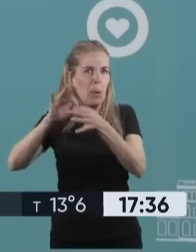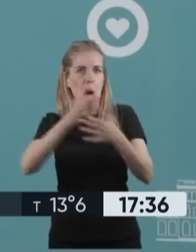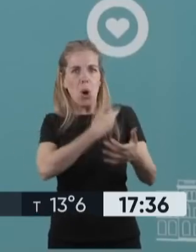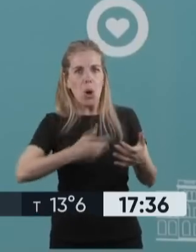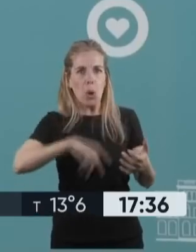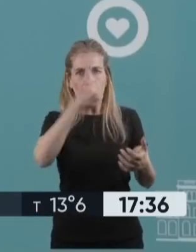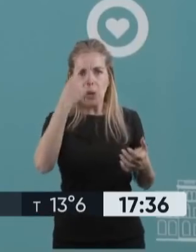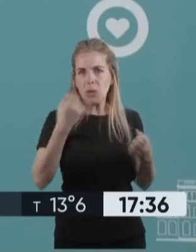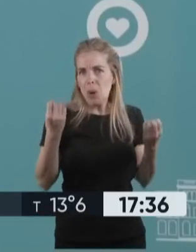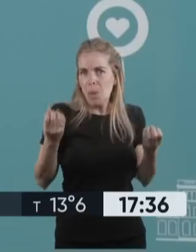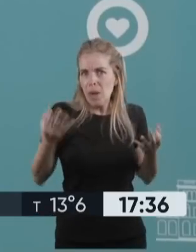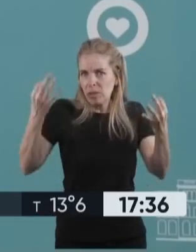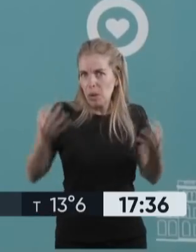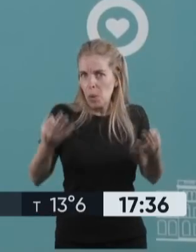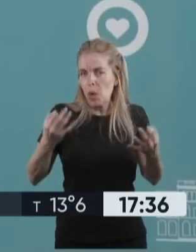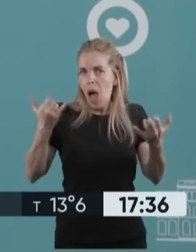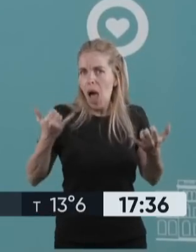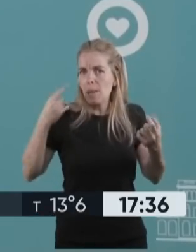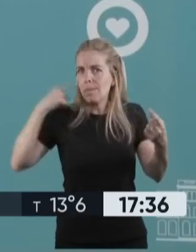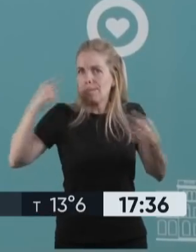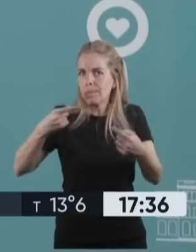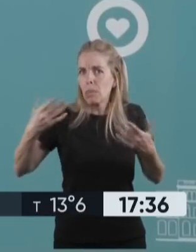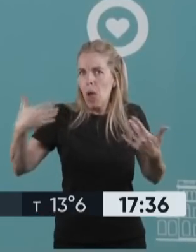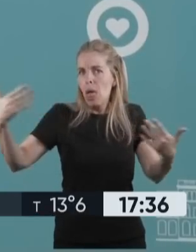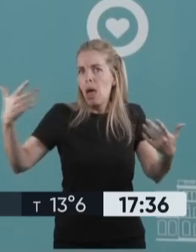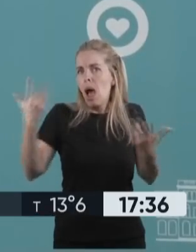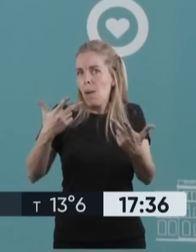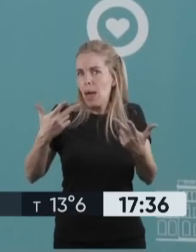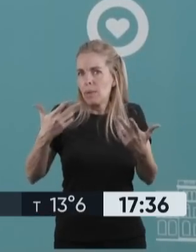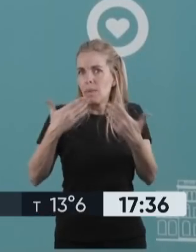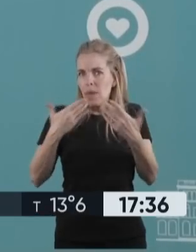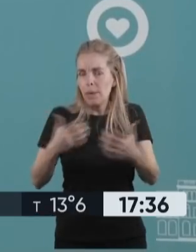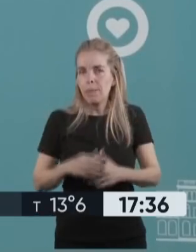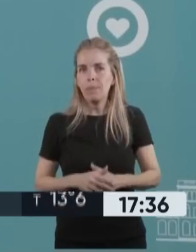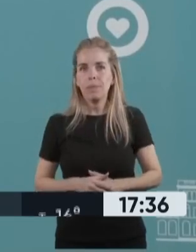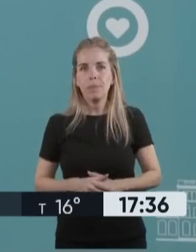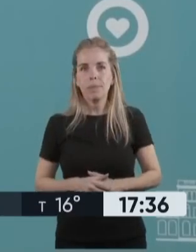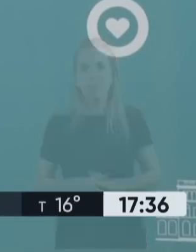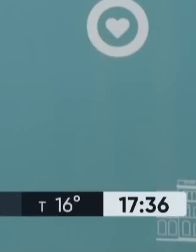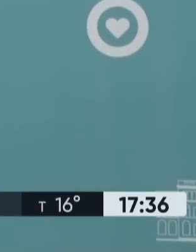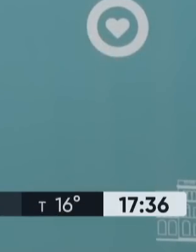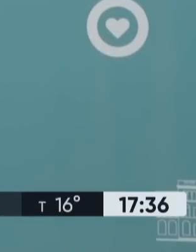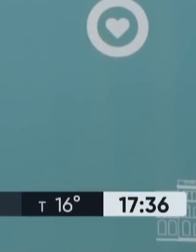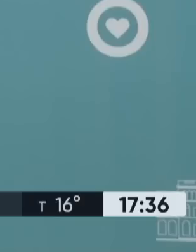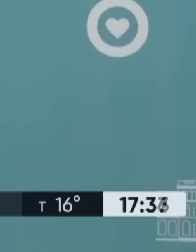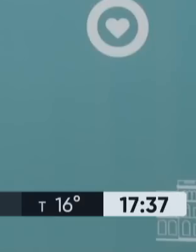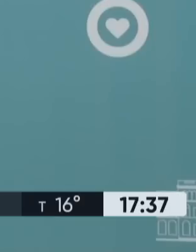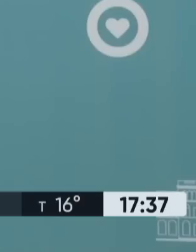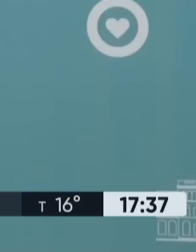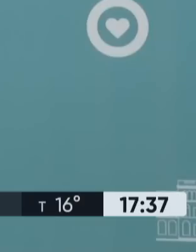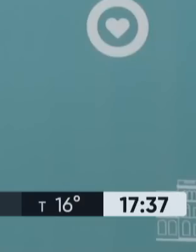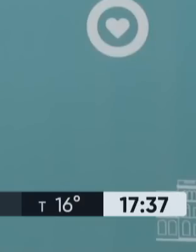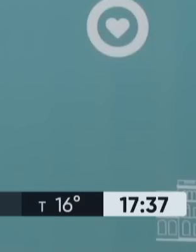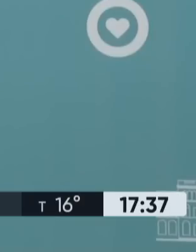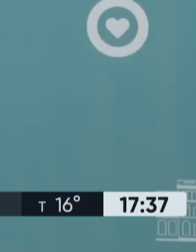que plantear seguramente la va a hacer en el ámbito correspondiente, ¿sí? Muchas gracias. Silvina